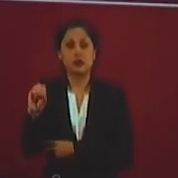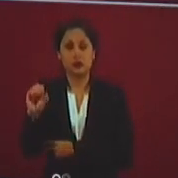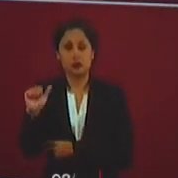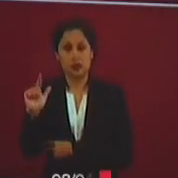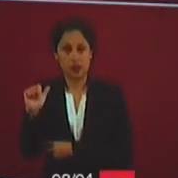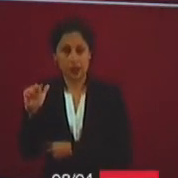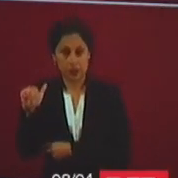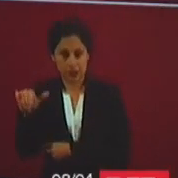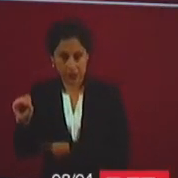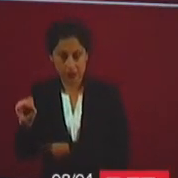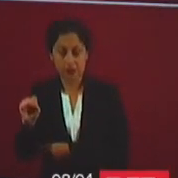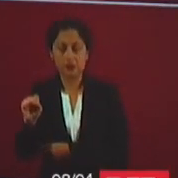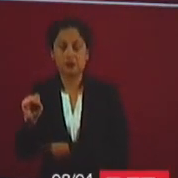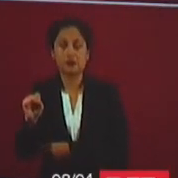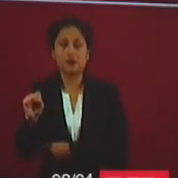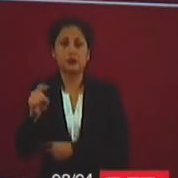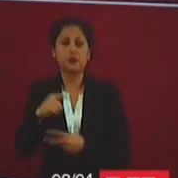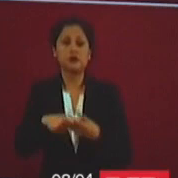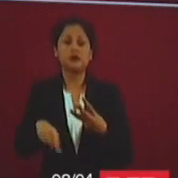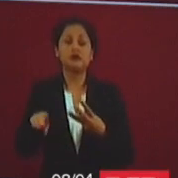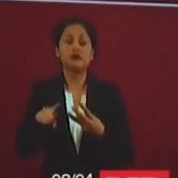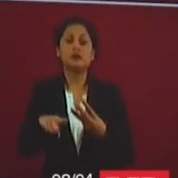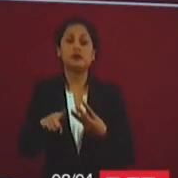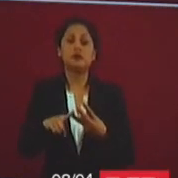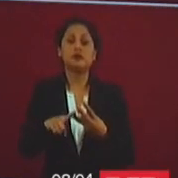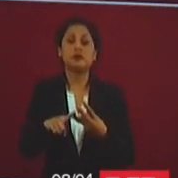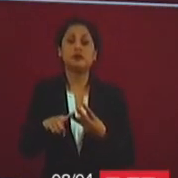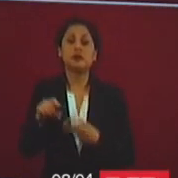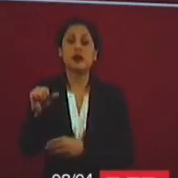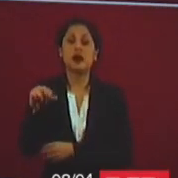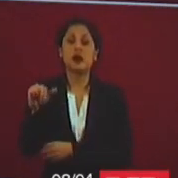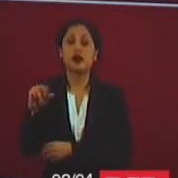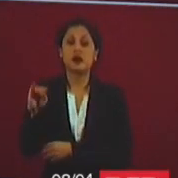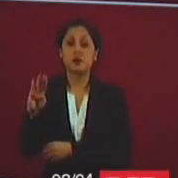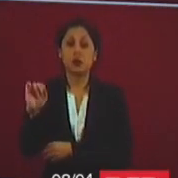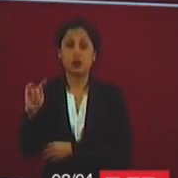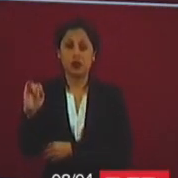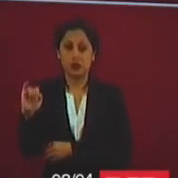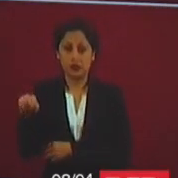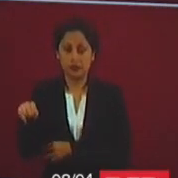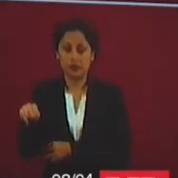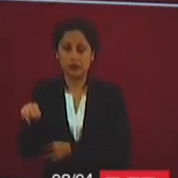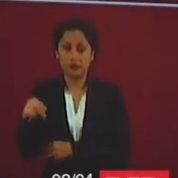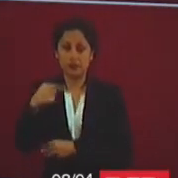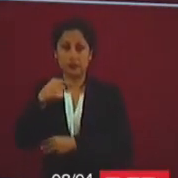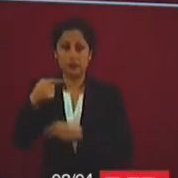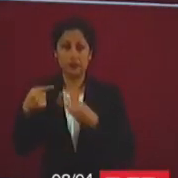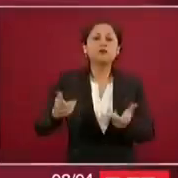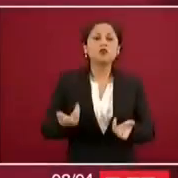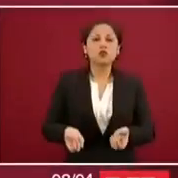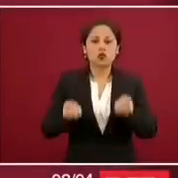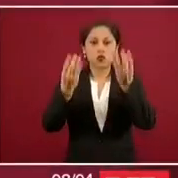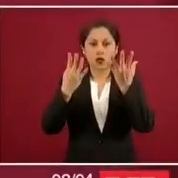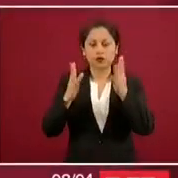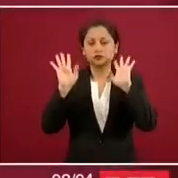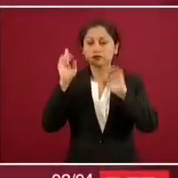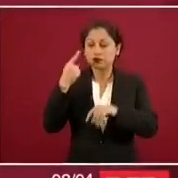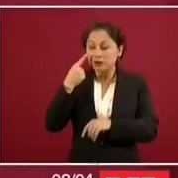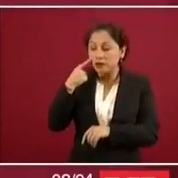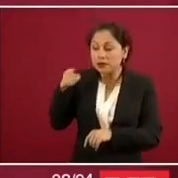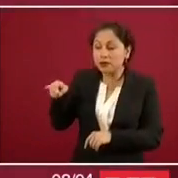en el 3.25% por debajo de la estimación de 3.47 puntos porcentuales.